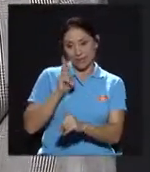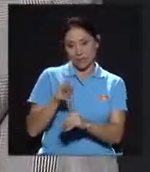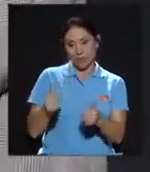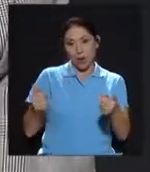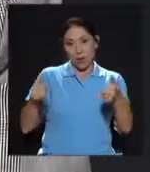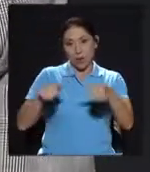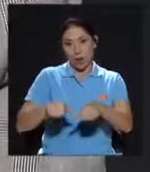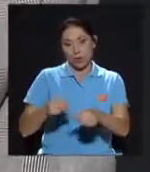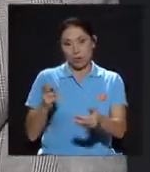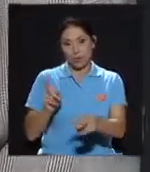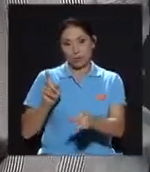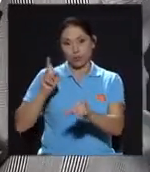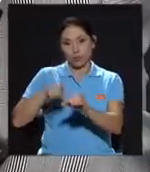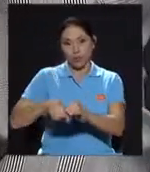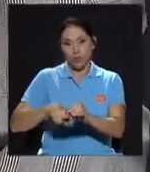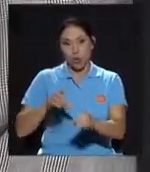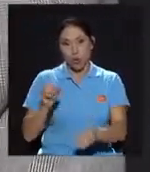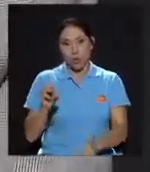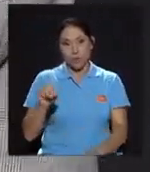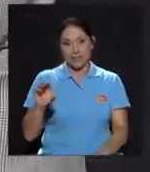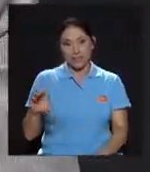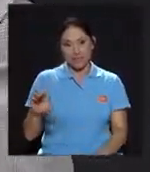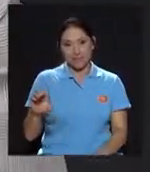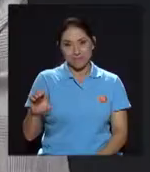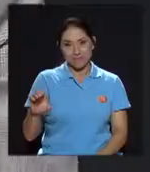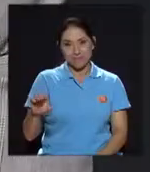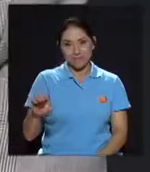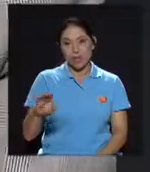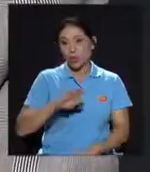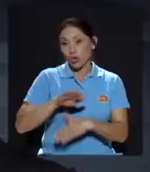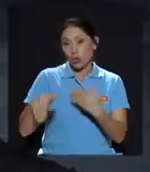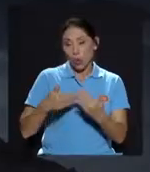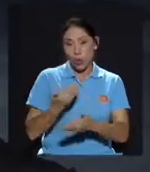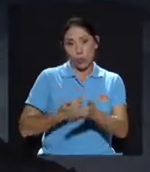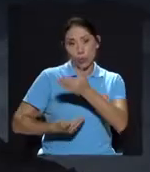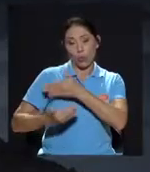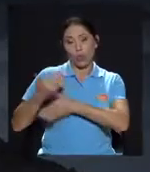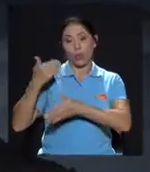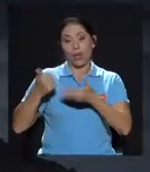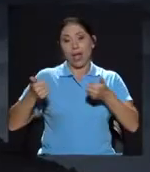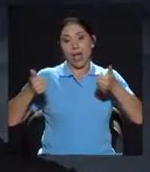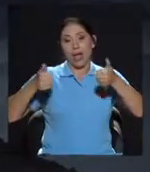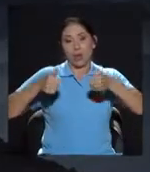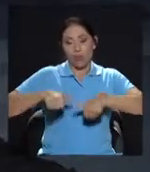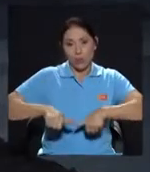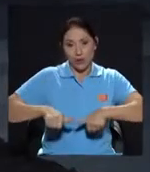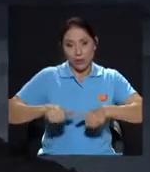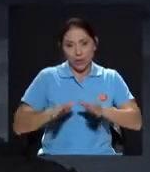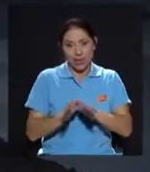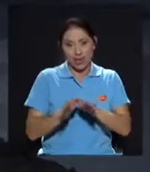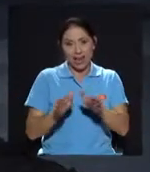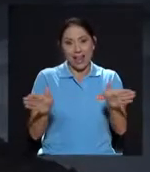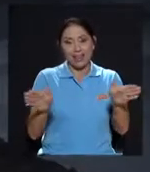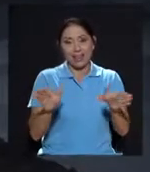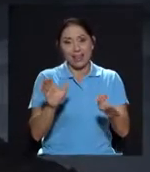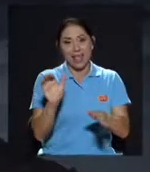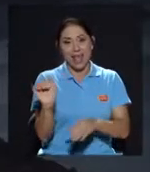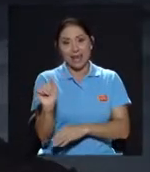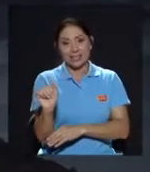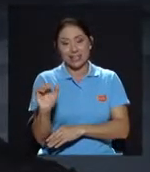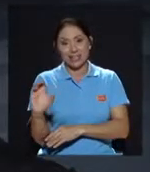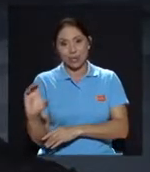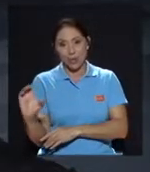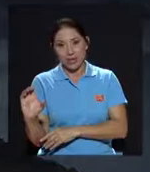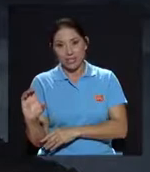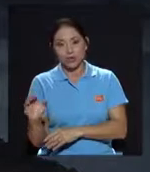pero obviamente todo lo que venía del gato sea del acuerdo general de aranceles y comercio y luego el